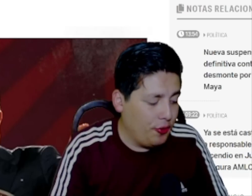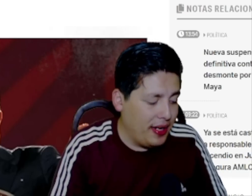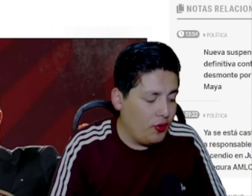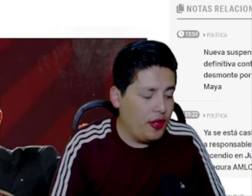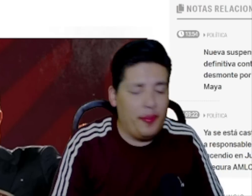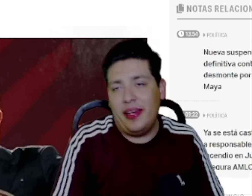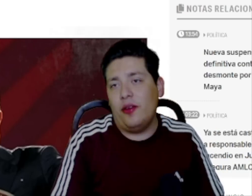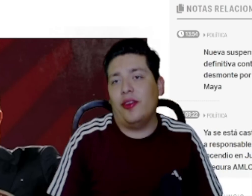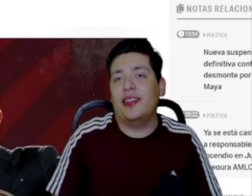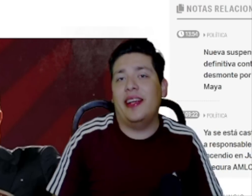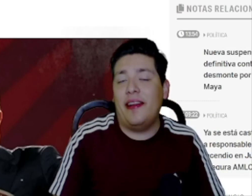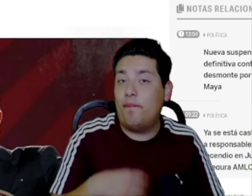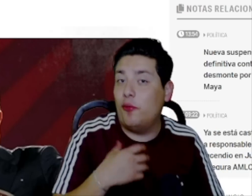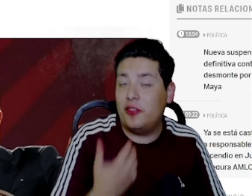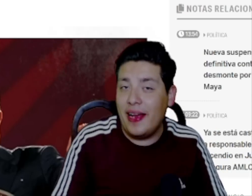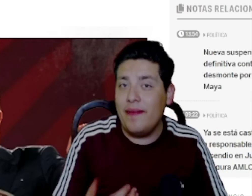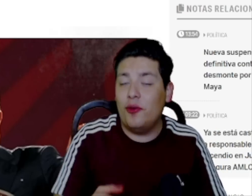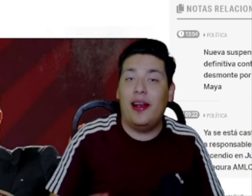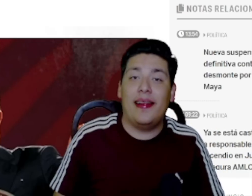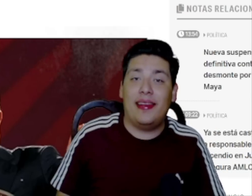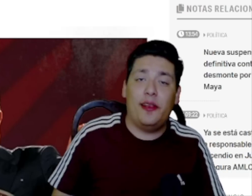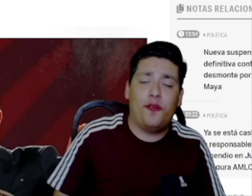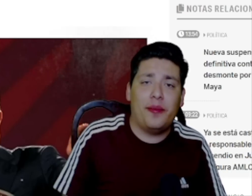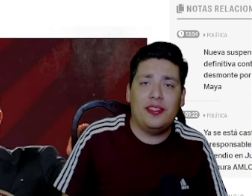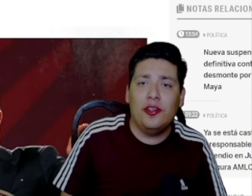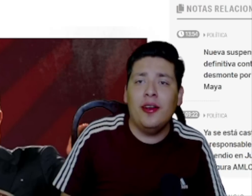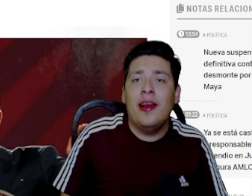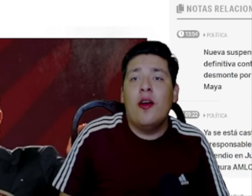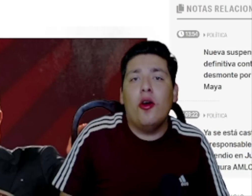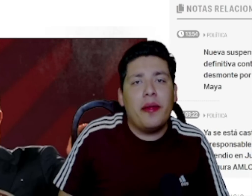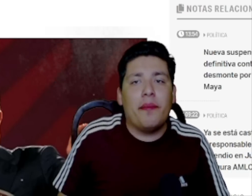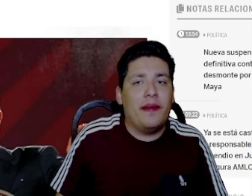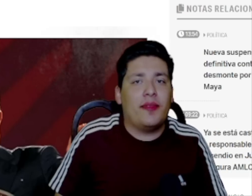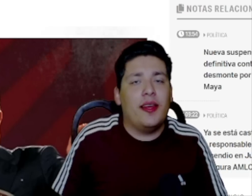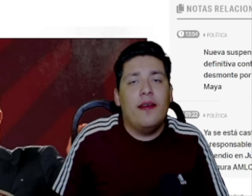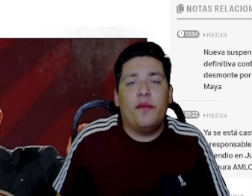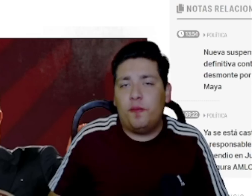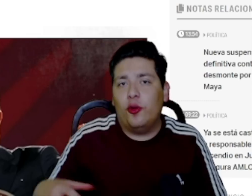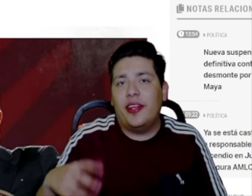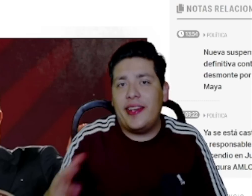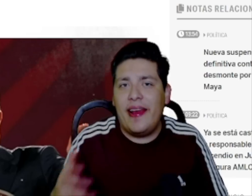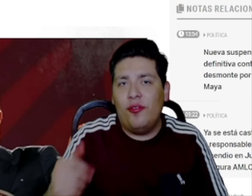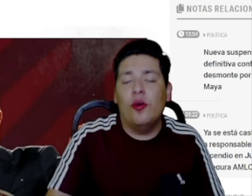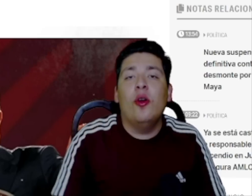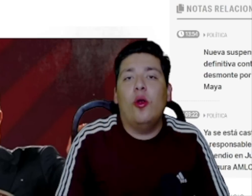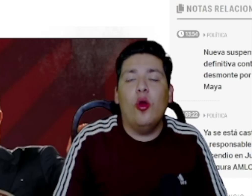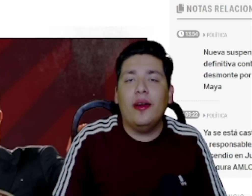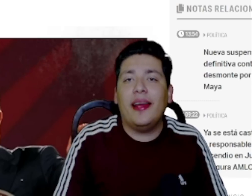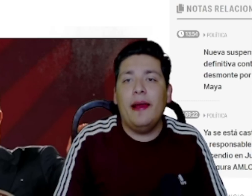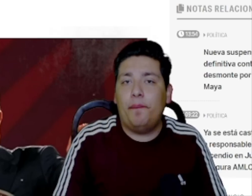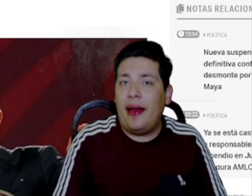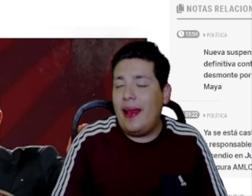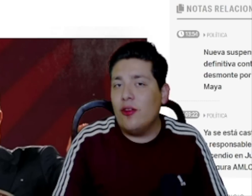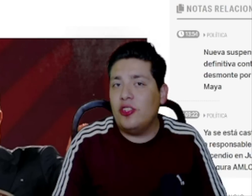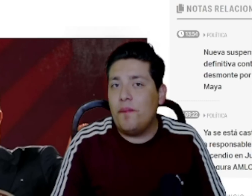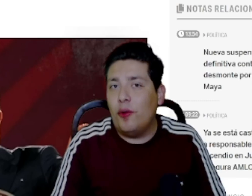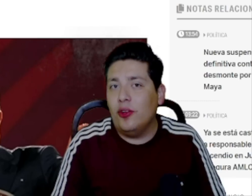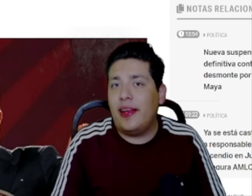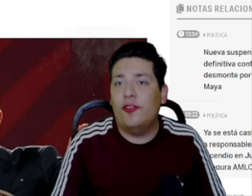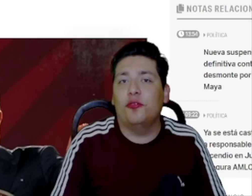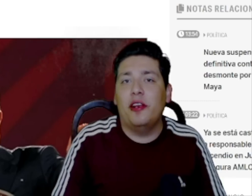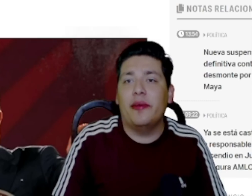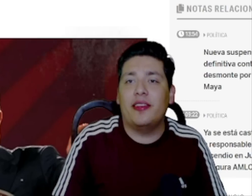permitirle al gobierno de México que siga impulsando la transformación, obviamente pues protegiendo lo que para